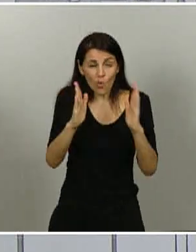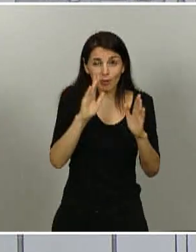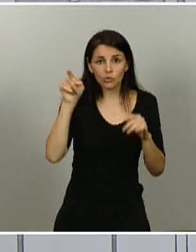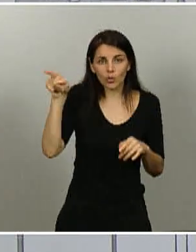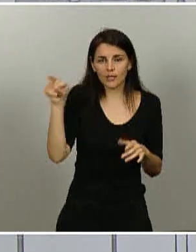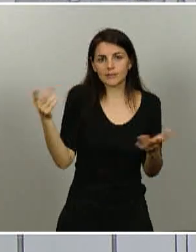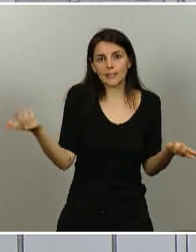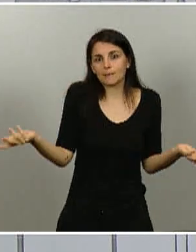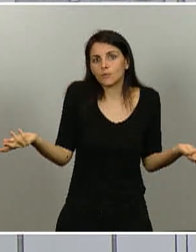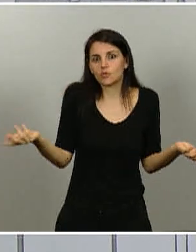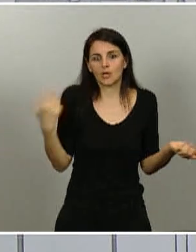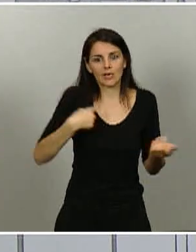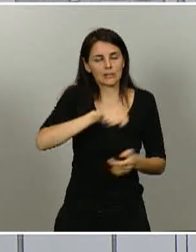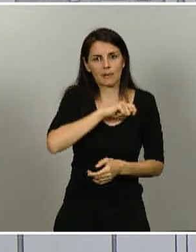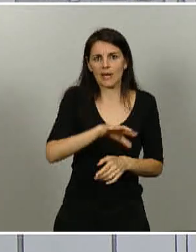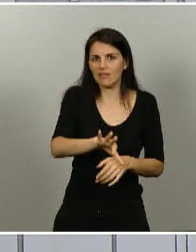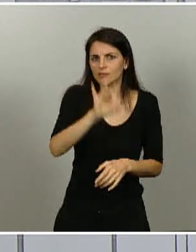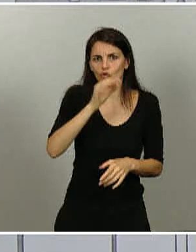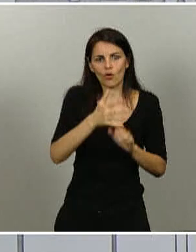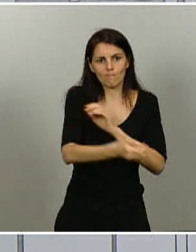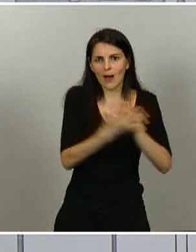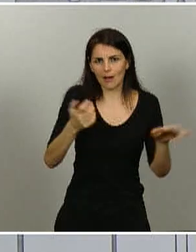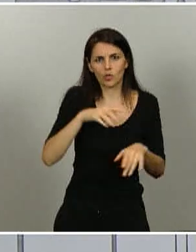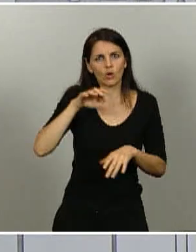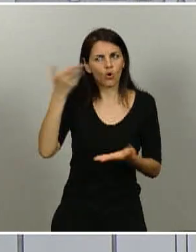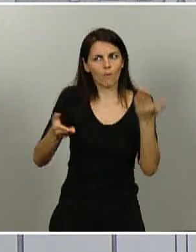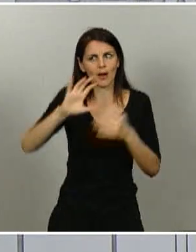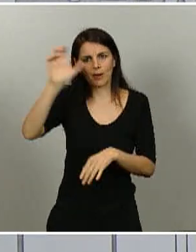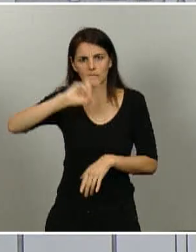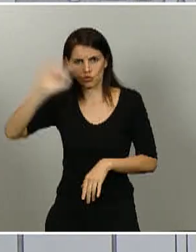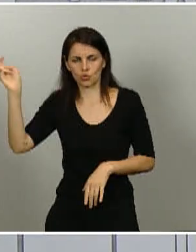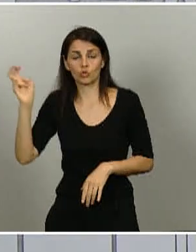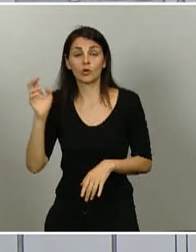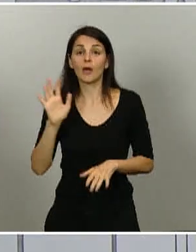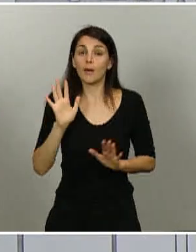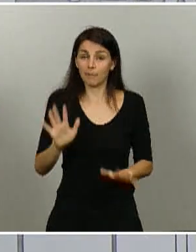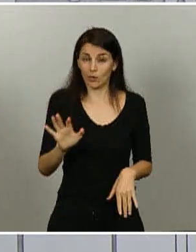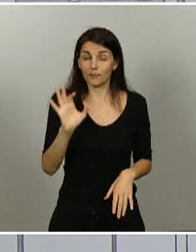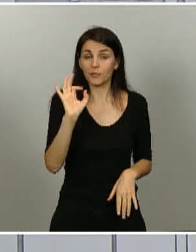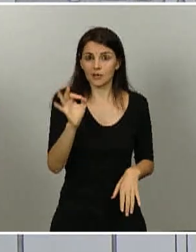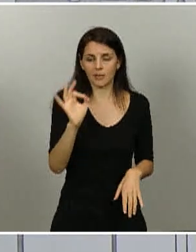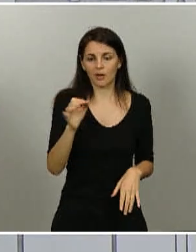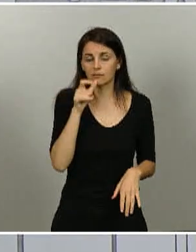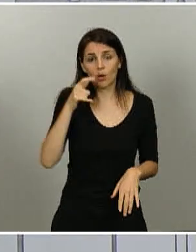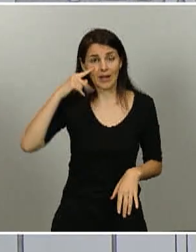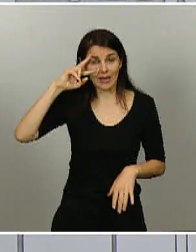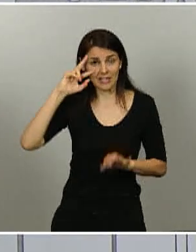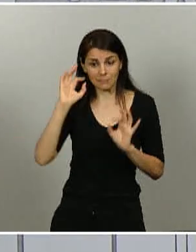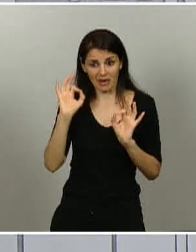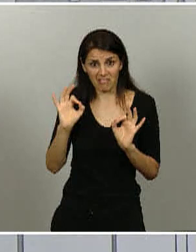países. En todo caso, sí que es verdad que después de la experiencia que hemos tenido, todos hubiéramos